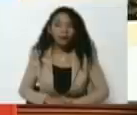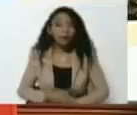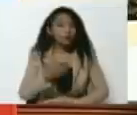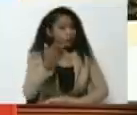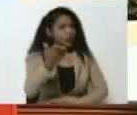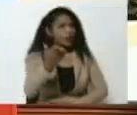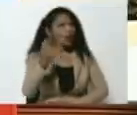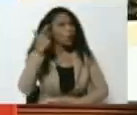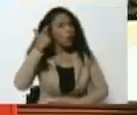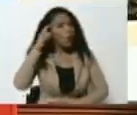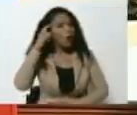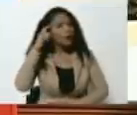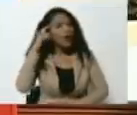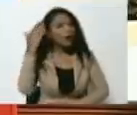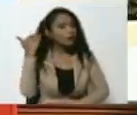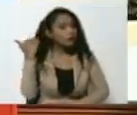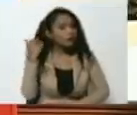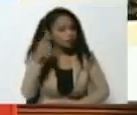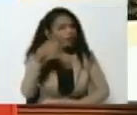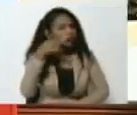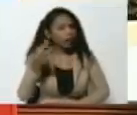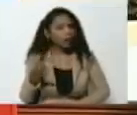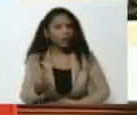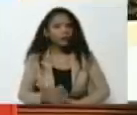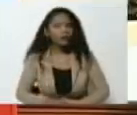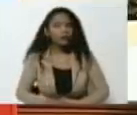Ustedes lo recuerdan, ¿verdad?